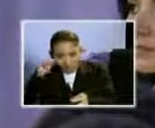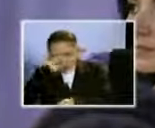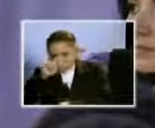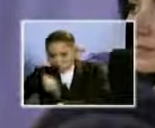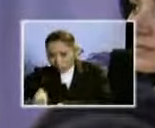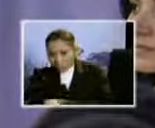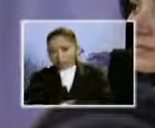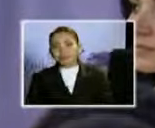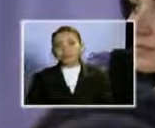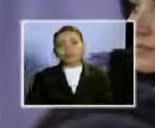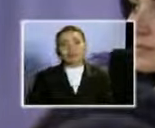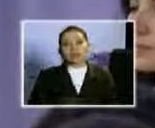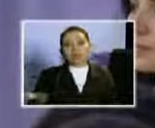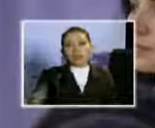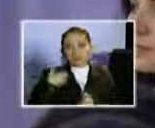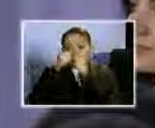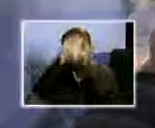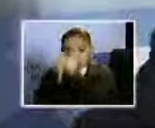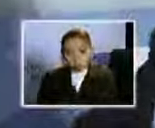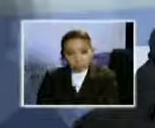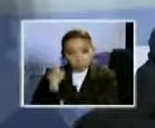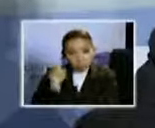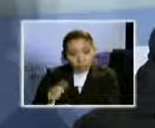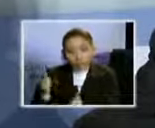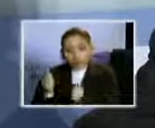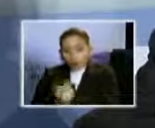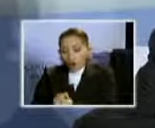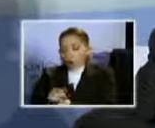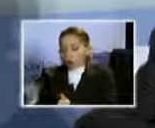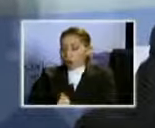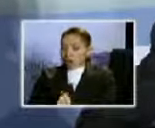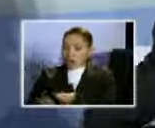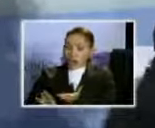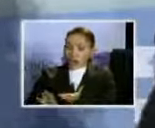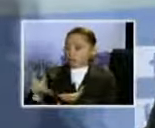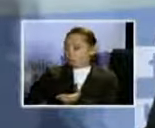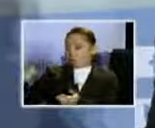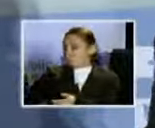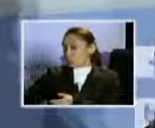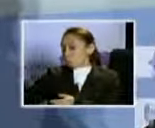Consejo. Es decir, la permanencia junto con el veto